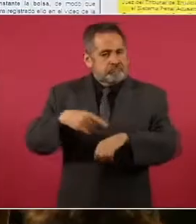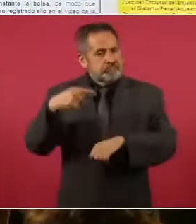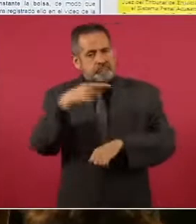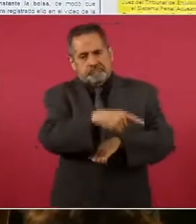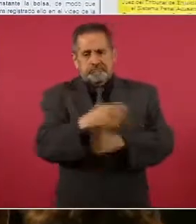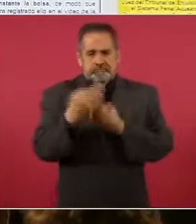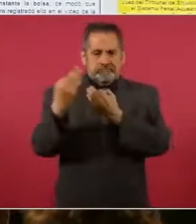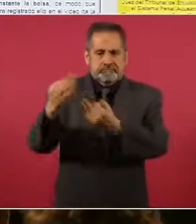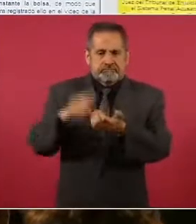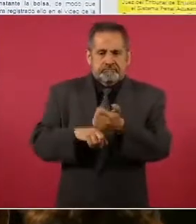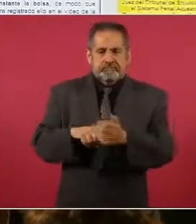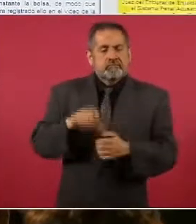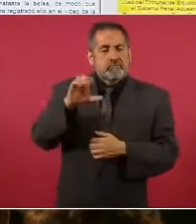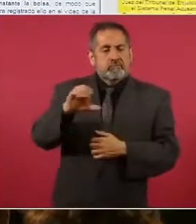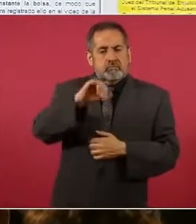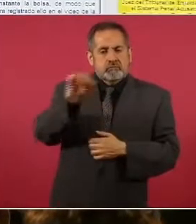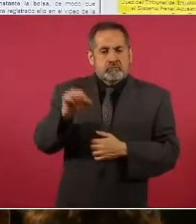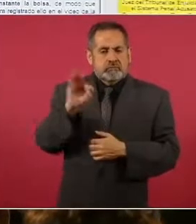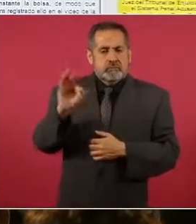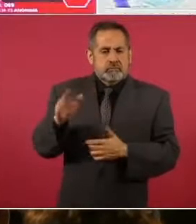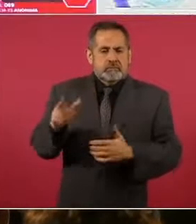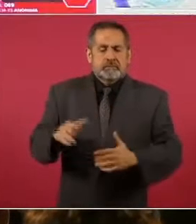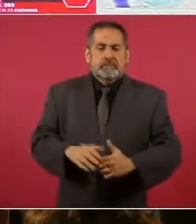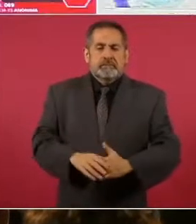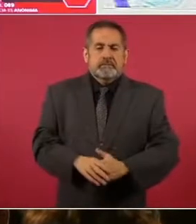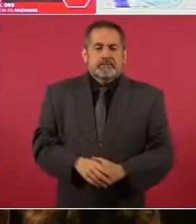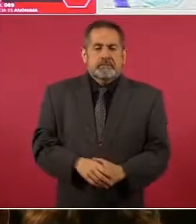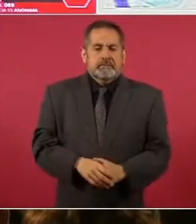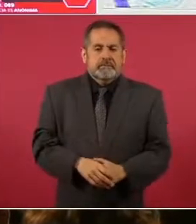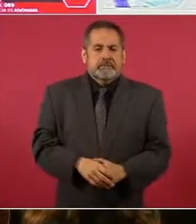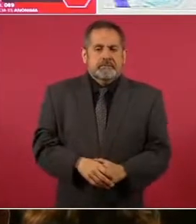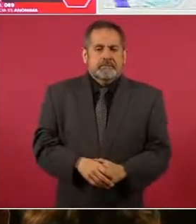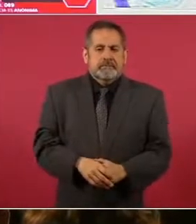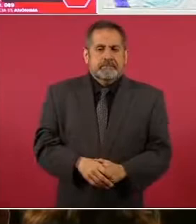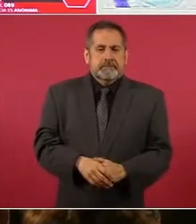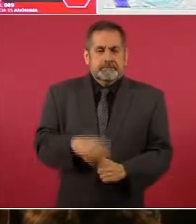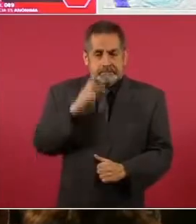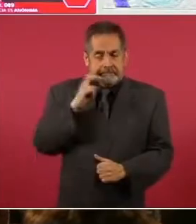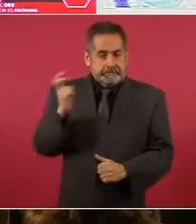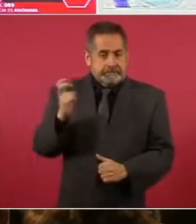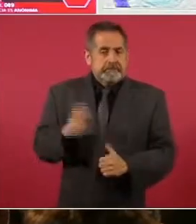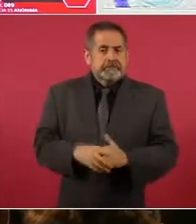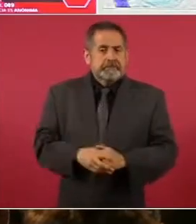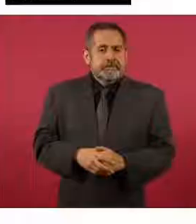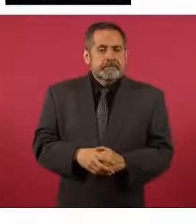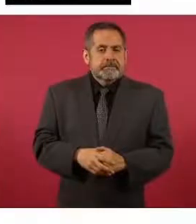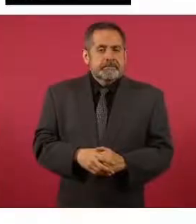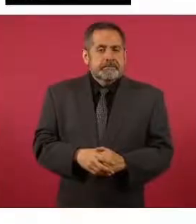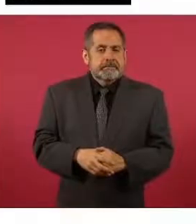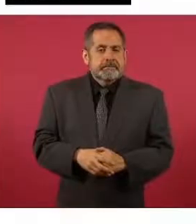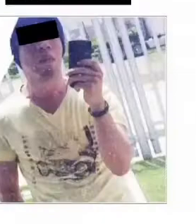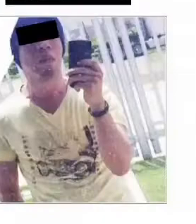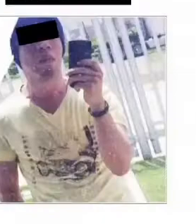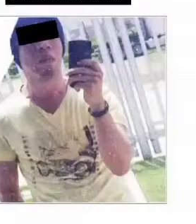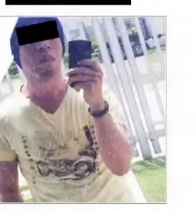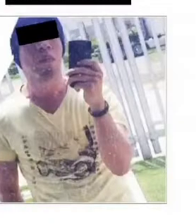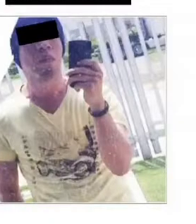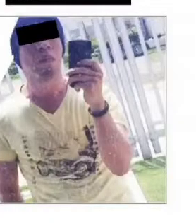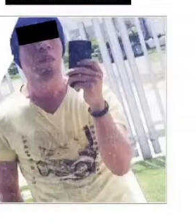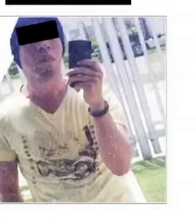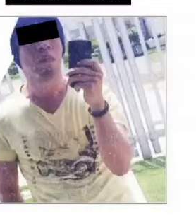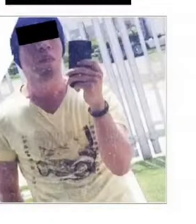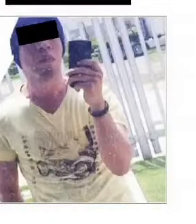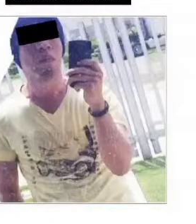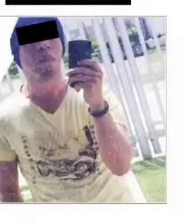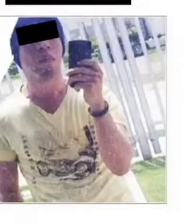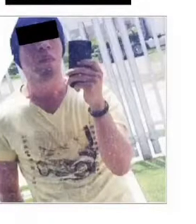el Consejo de la Judicatura. Siguiente. Aquí el presidente nos instruyó a presentar diferentes